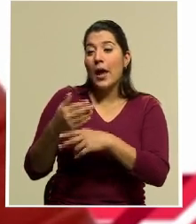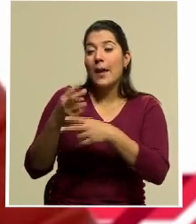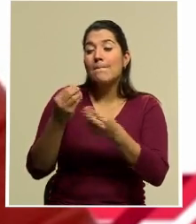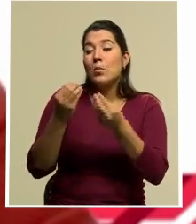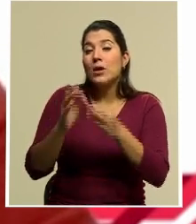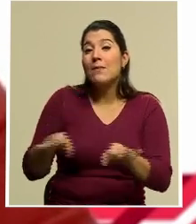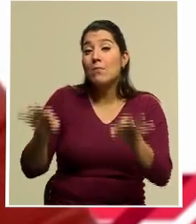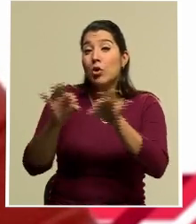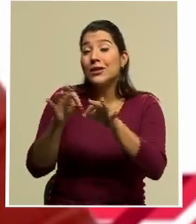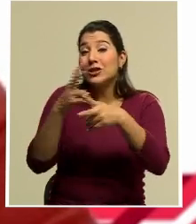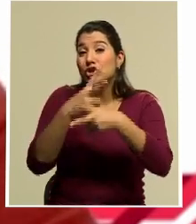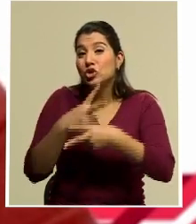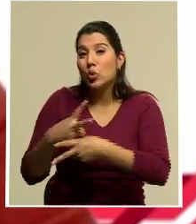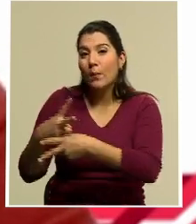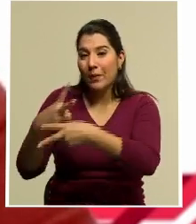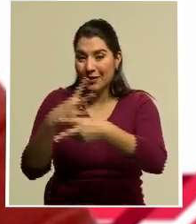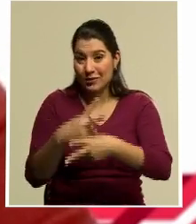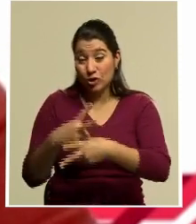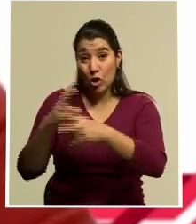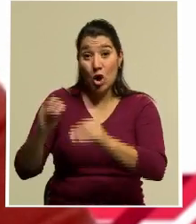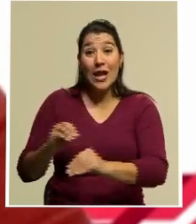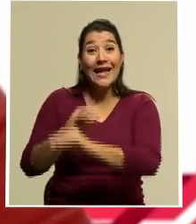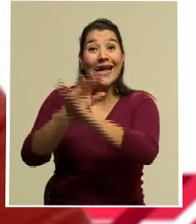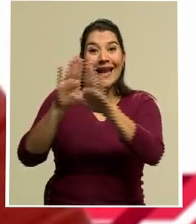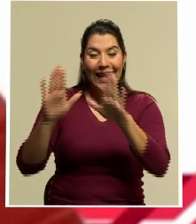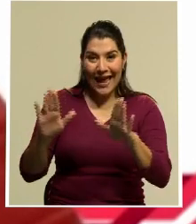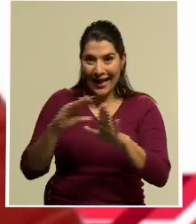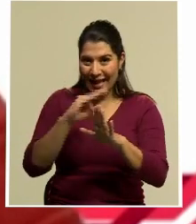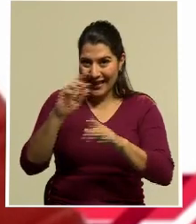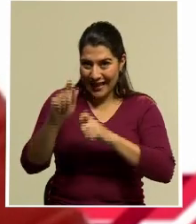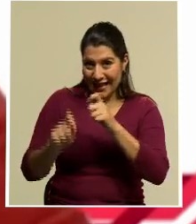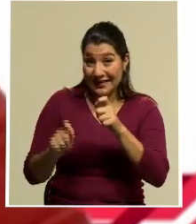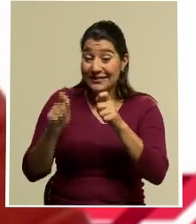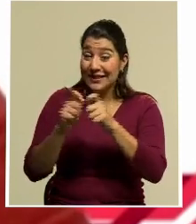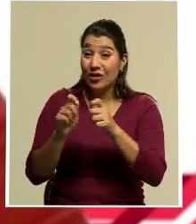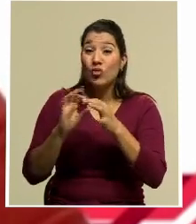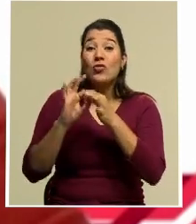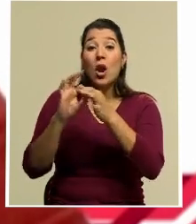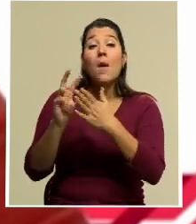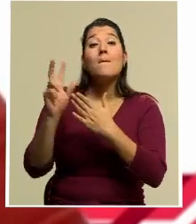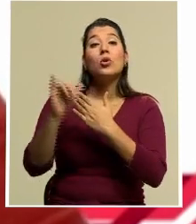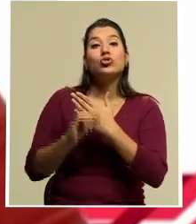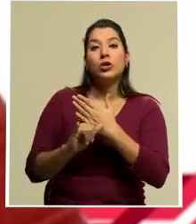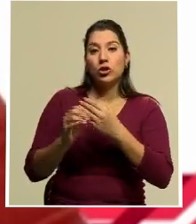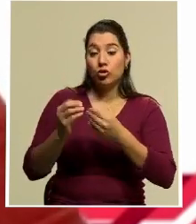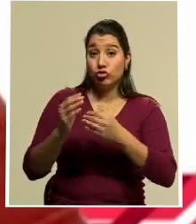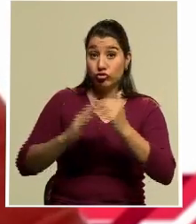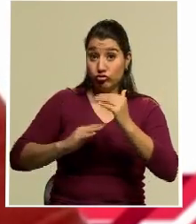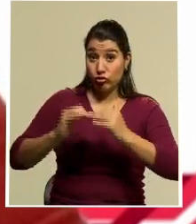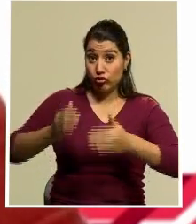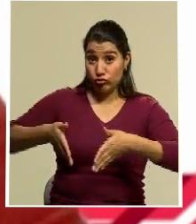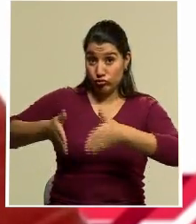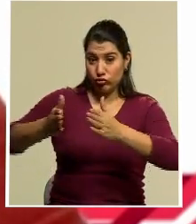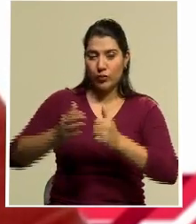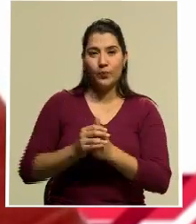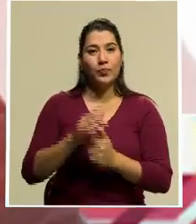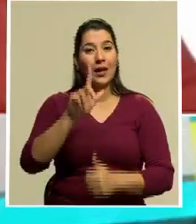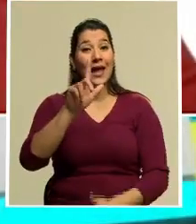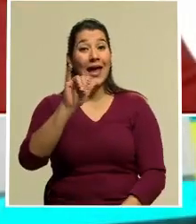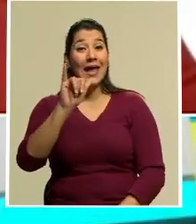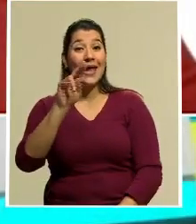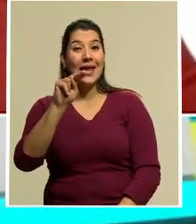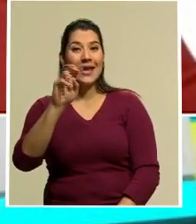supervisión clara y exacta que se lleve en obras públicas de esta magnitud. Doña Linet, dos